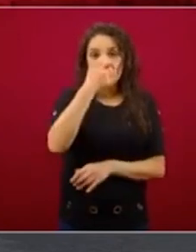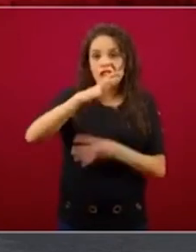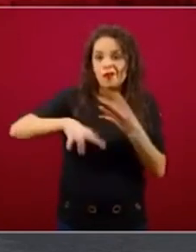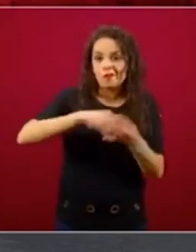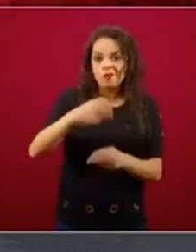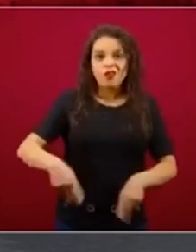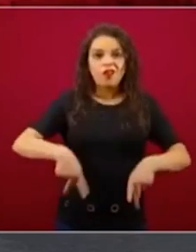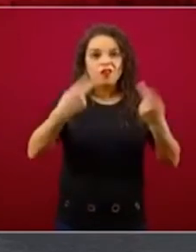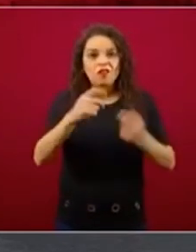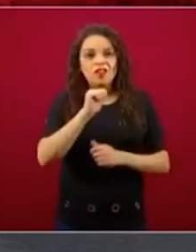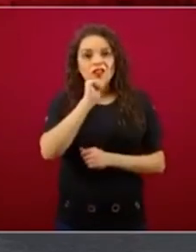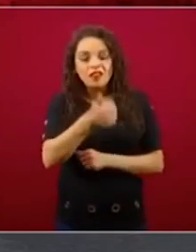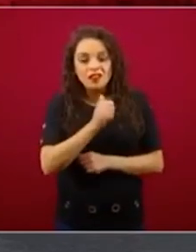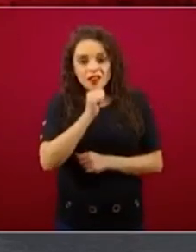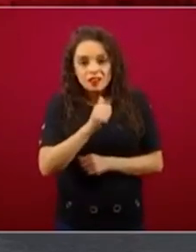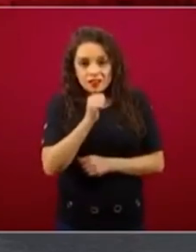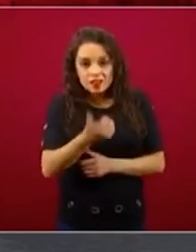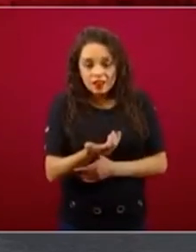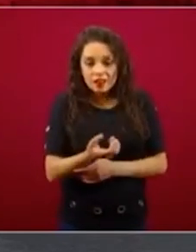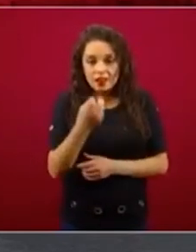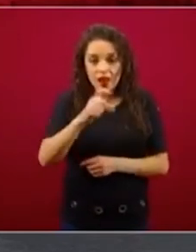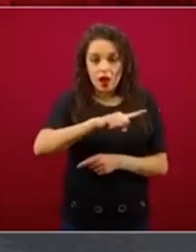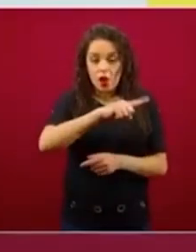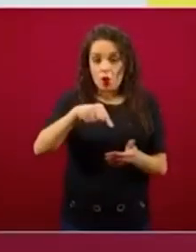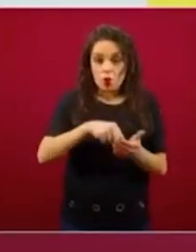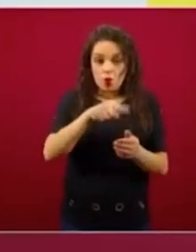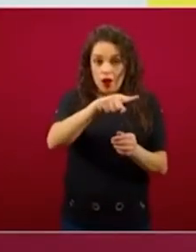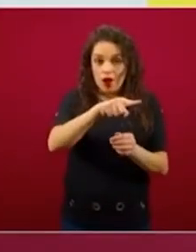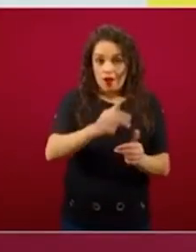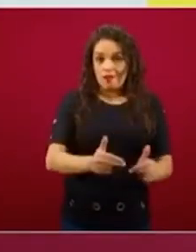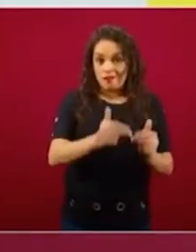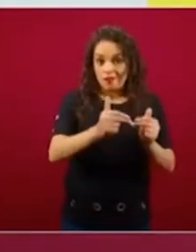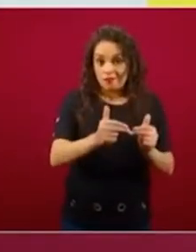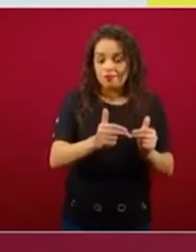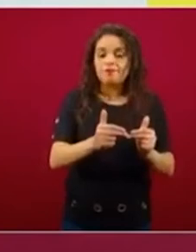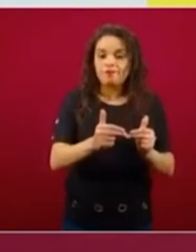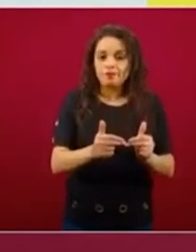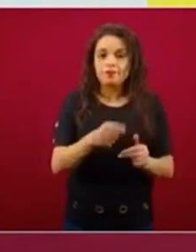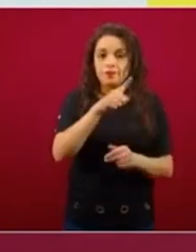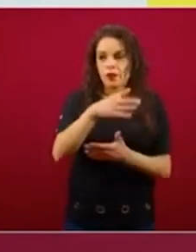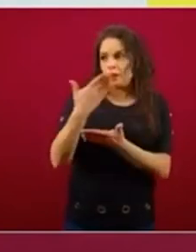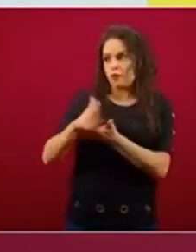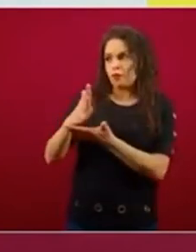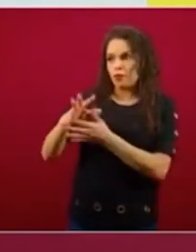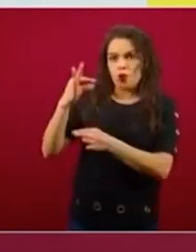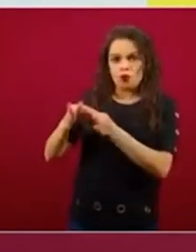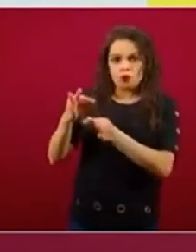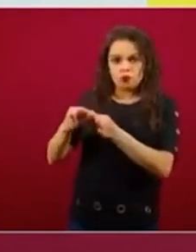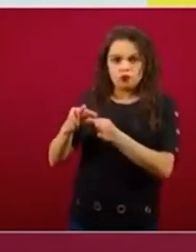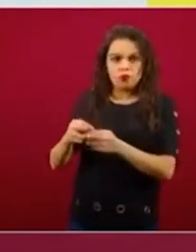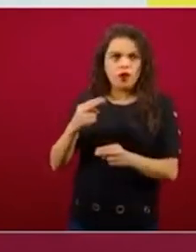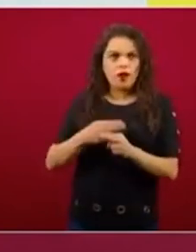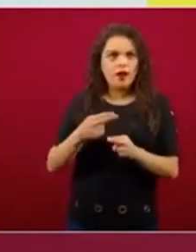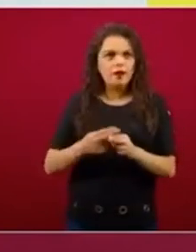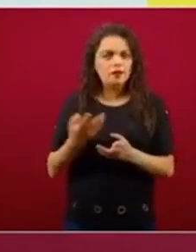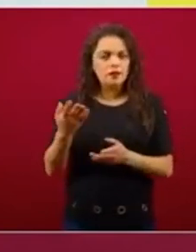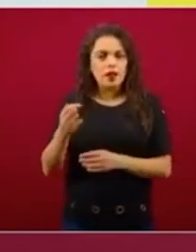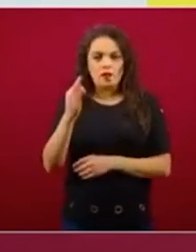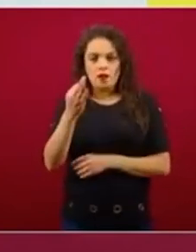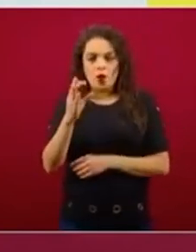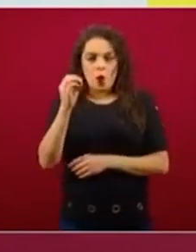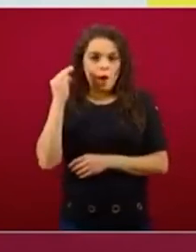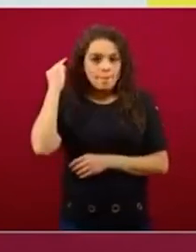yo una contracción económica en la zona pues que entonces si venían haciendo sus abonos muy bien hasta febrero marzo y no han logrado